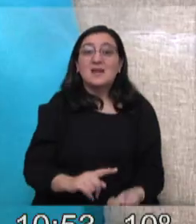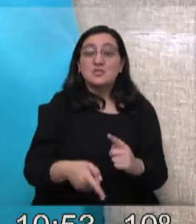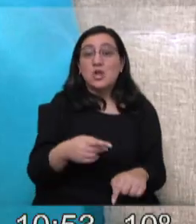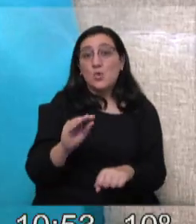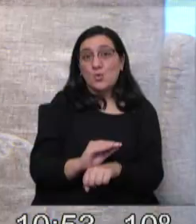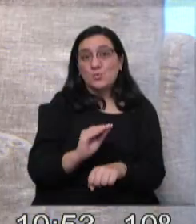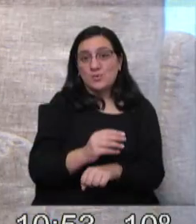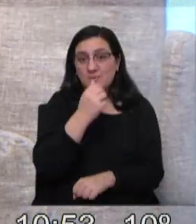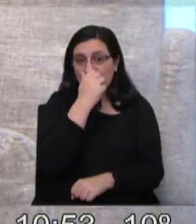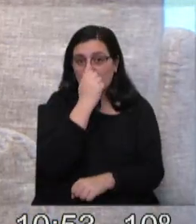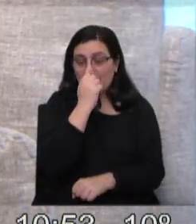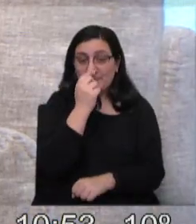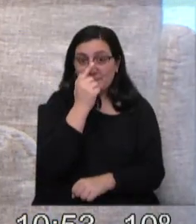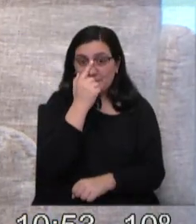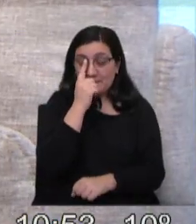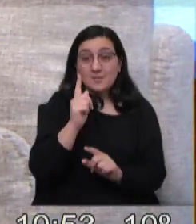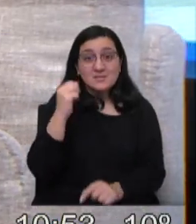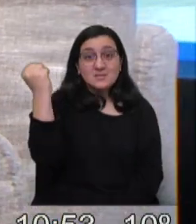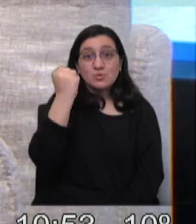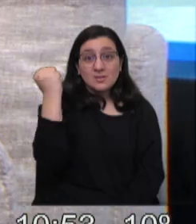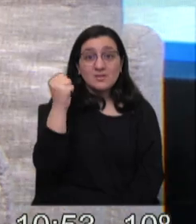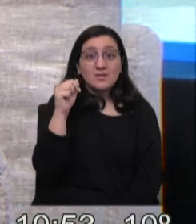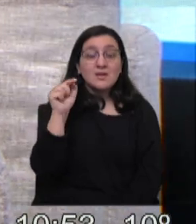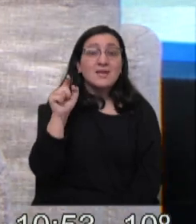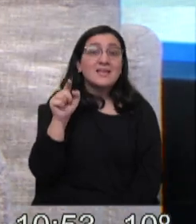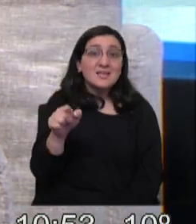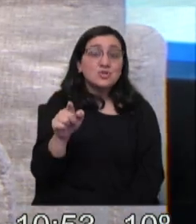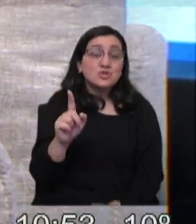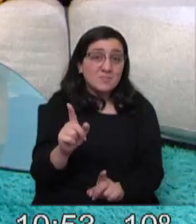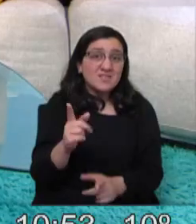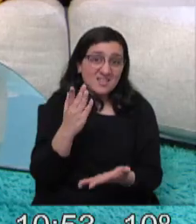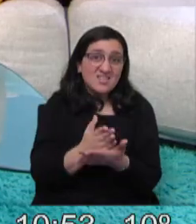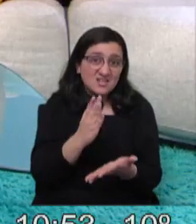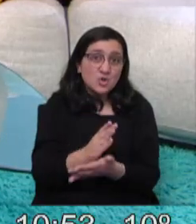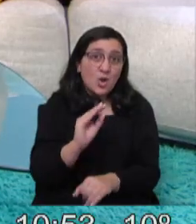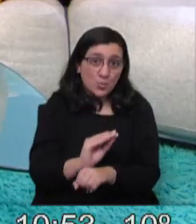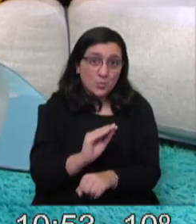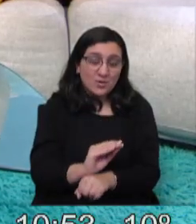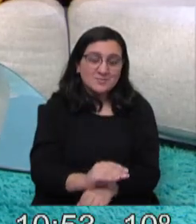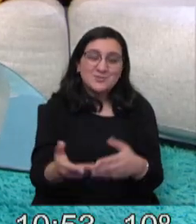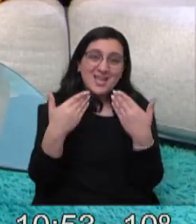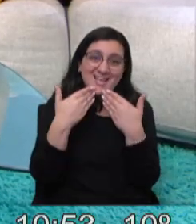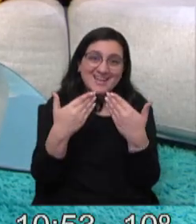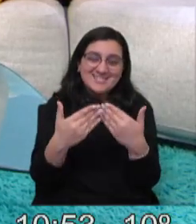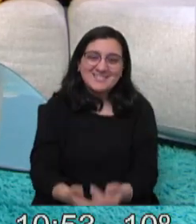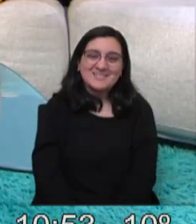Y poner también de relevancia que ellos son hacedores de cultura. Sí, hermoso, hermoso. Muchas gracias,